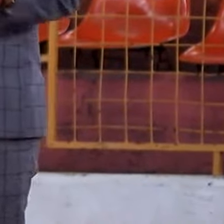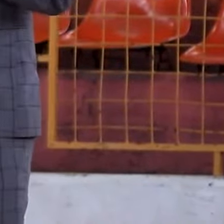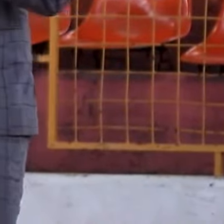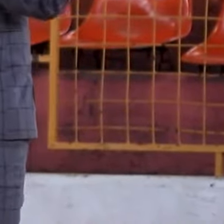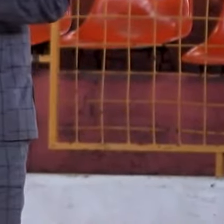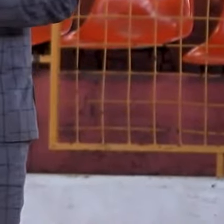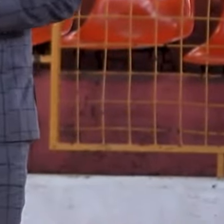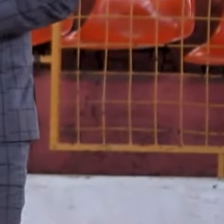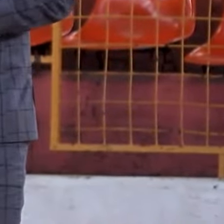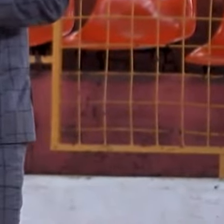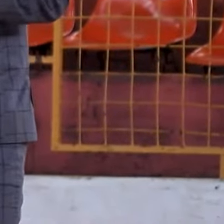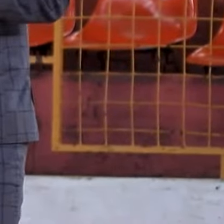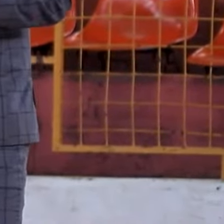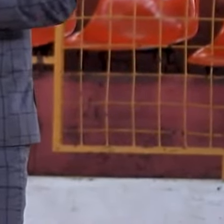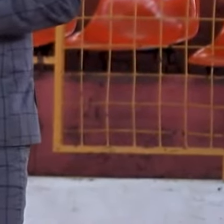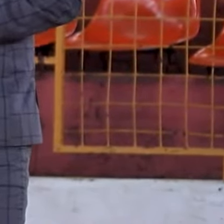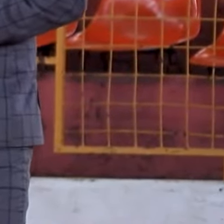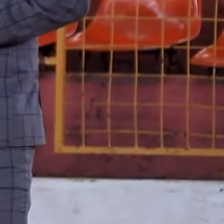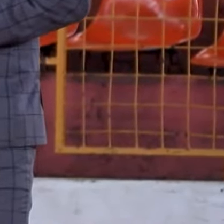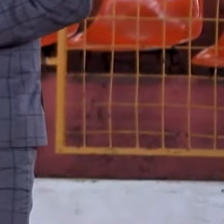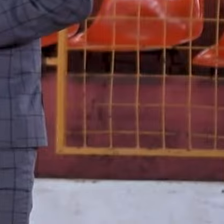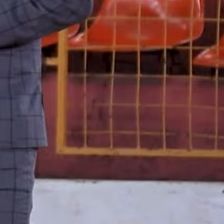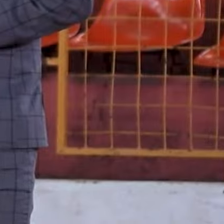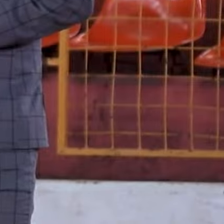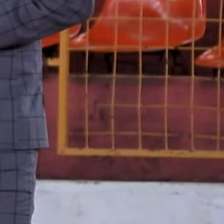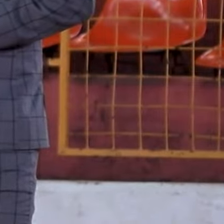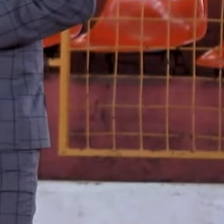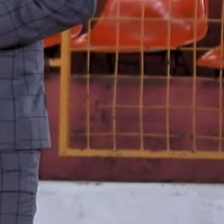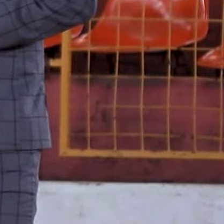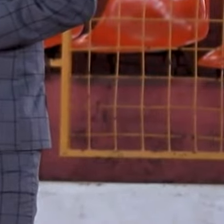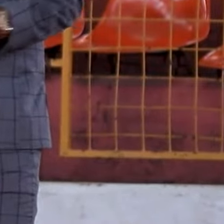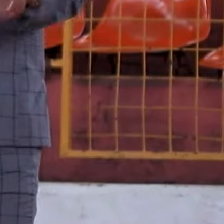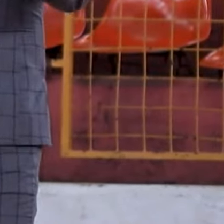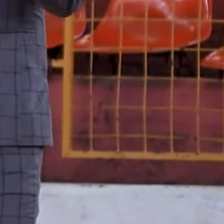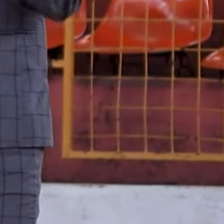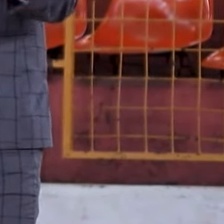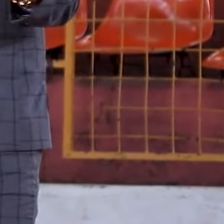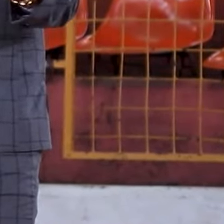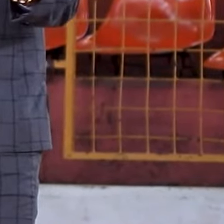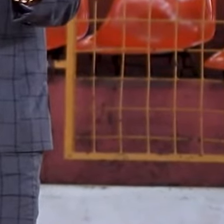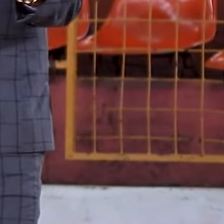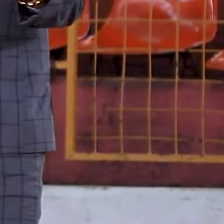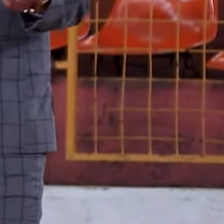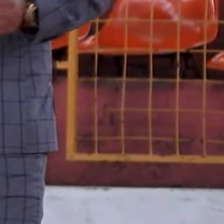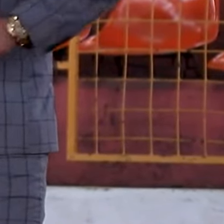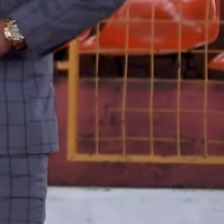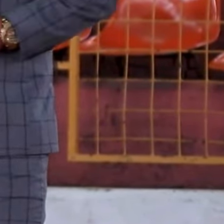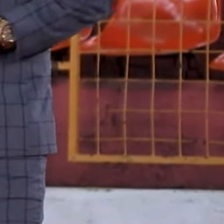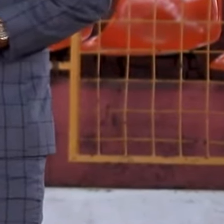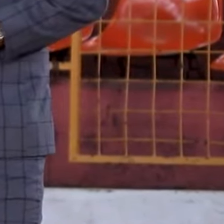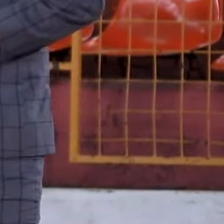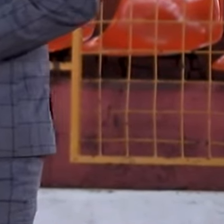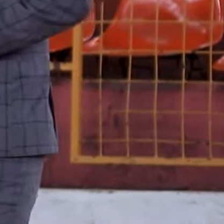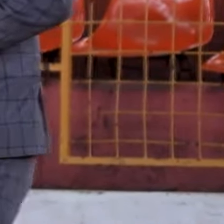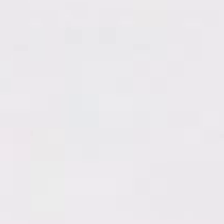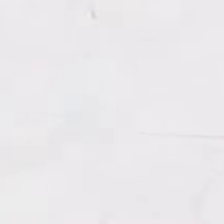deportivos. Las verdaderas historias de los deportistas. Resultados y estadísticas aquí. En Deporte TV.